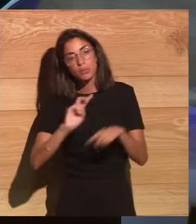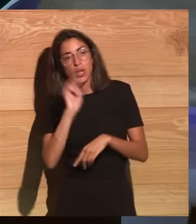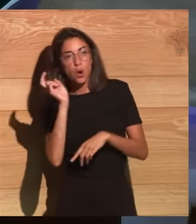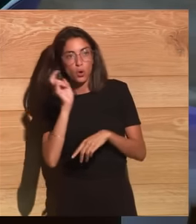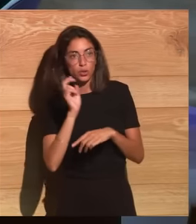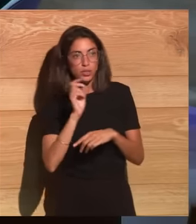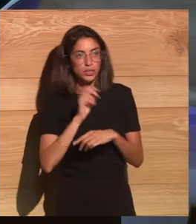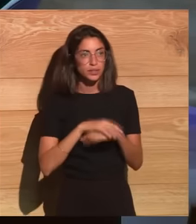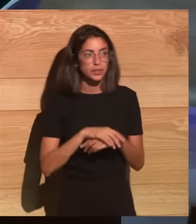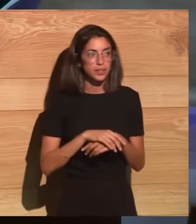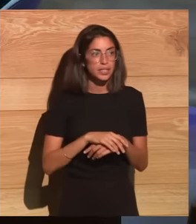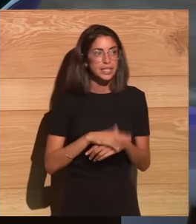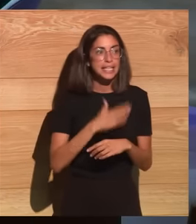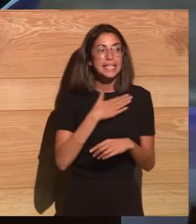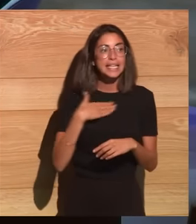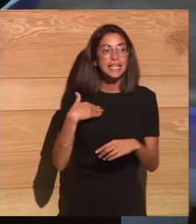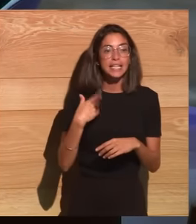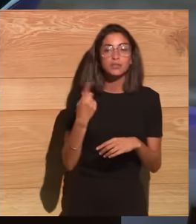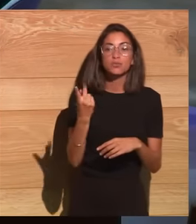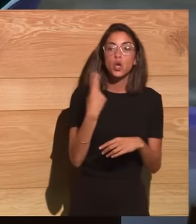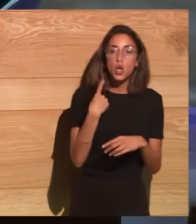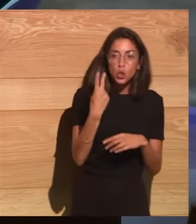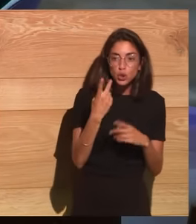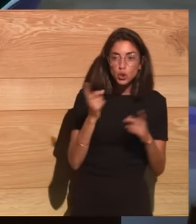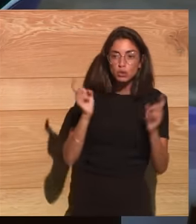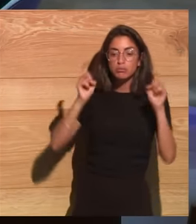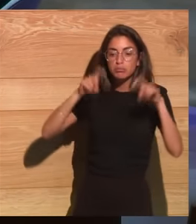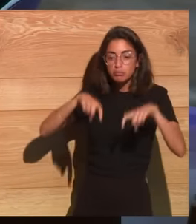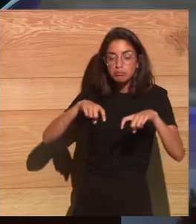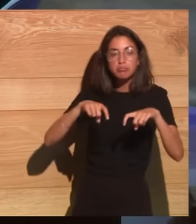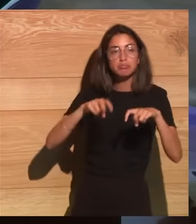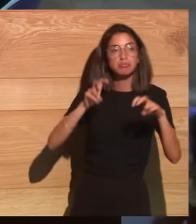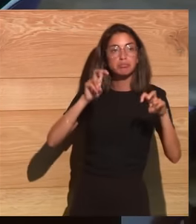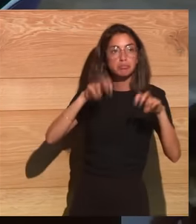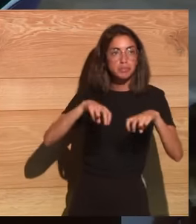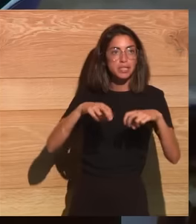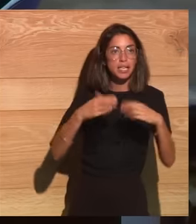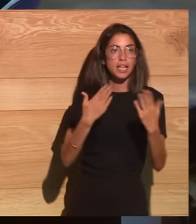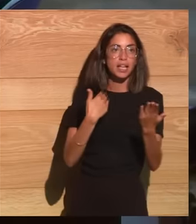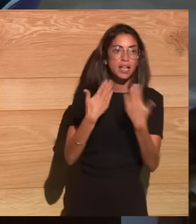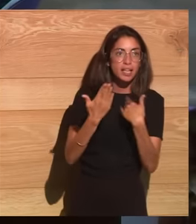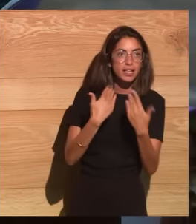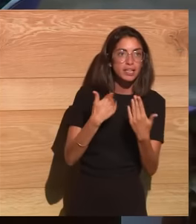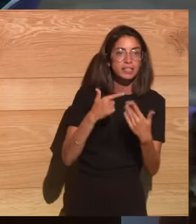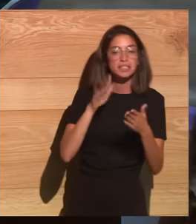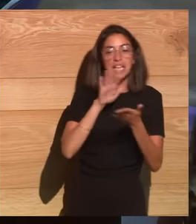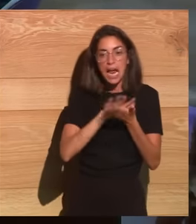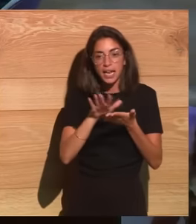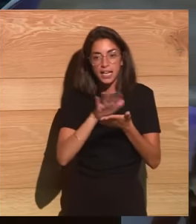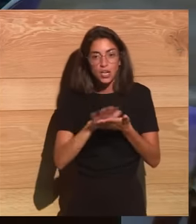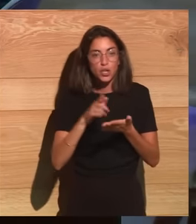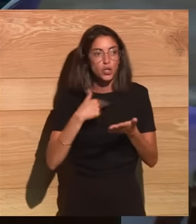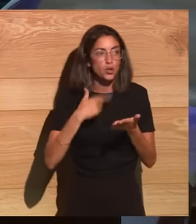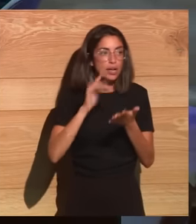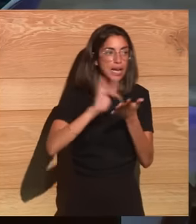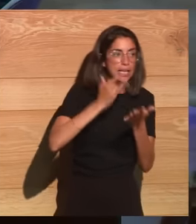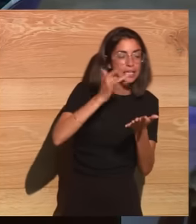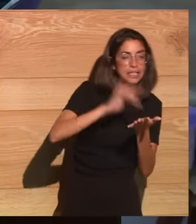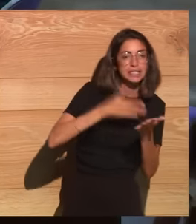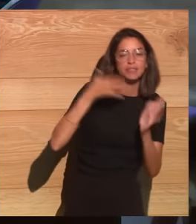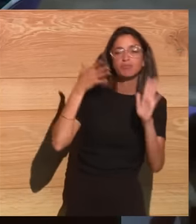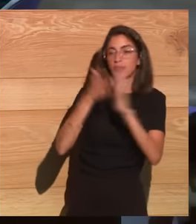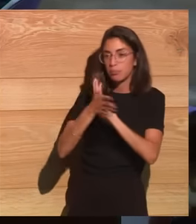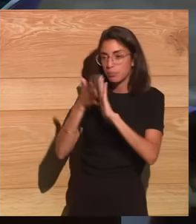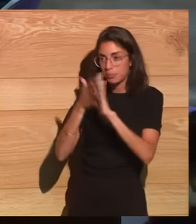cosa. ¿Quieres que ahora nos quedemos, pero ya tú y yo tranquilos? Porque es que si no esto se va a hacer muy largo. Y no, yo me pongo página por página y te lo